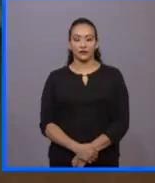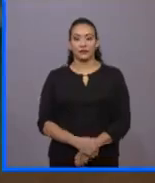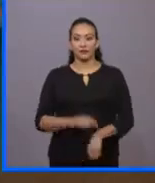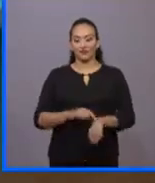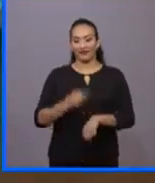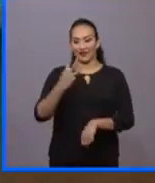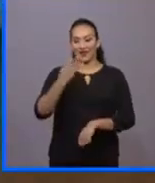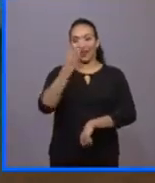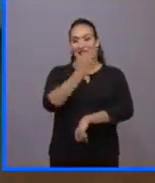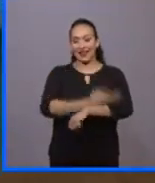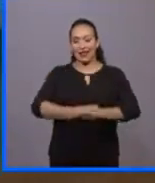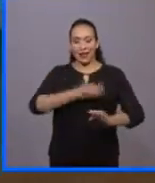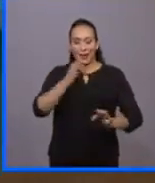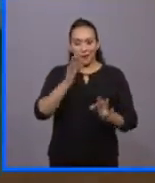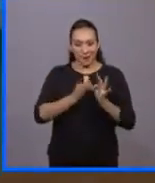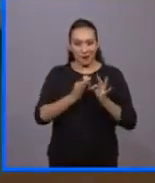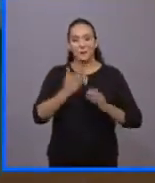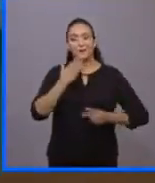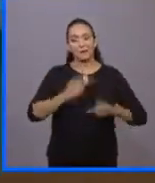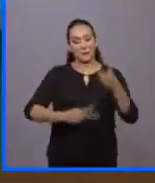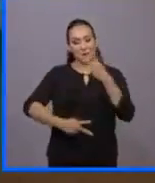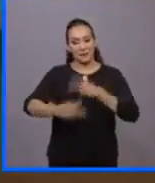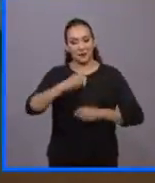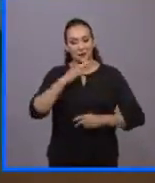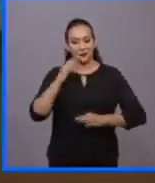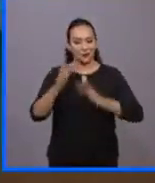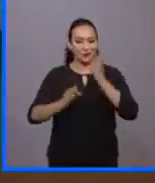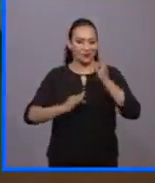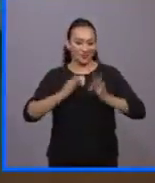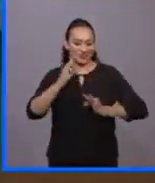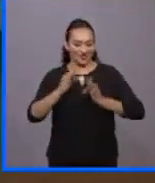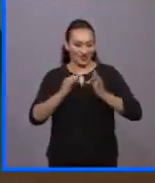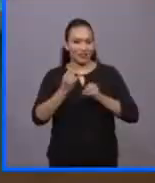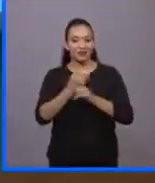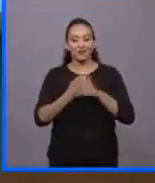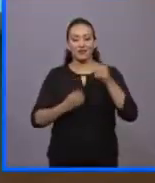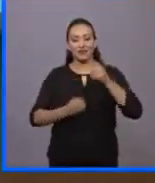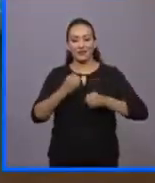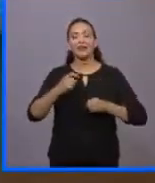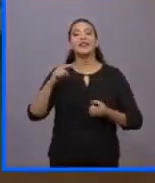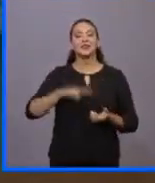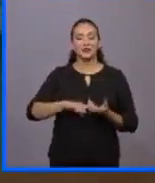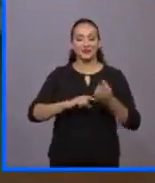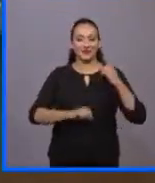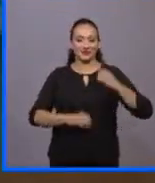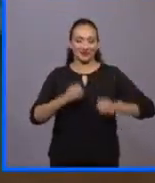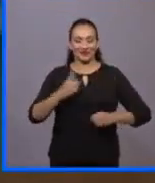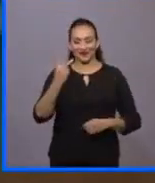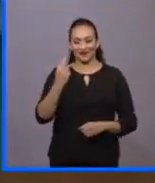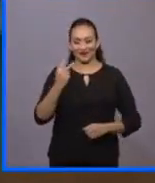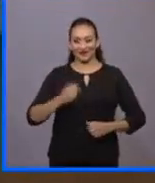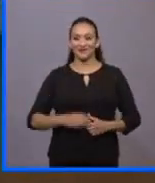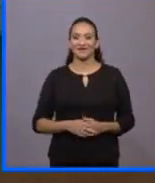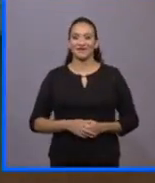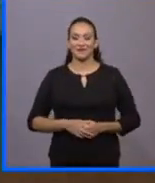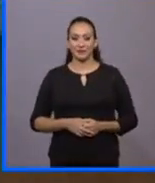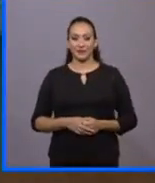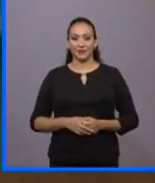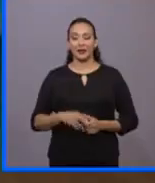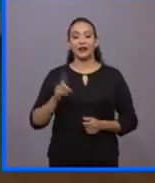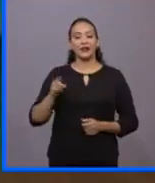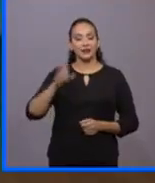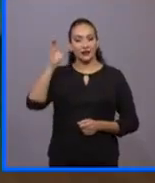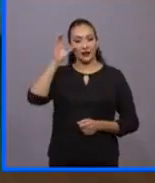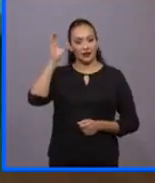Las 3 de la tarde en punto, bienvenidas, bienvenidos a este espacio de noticias del canal del Poder Judicial de la Federación.